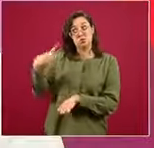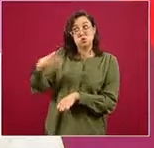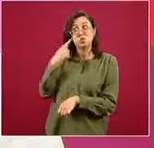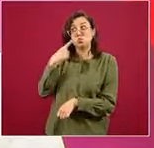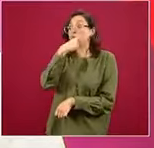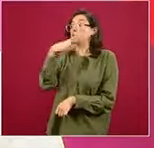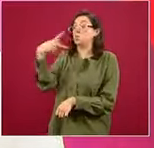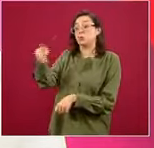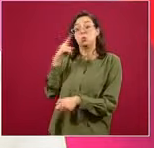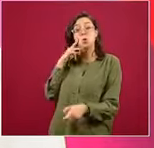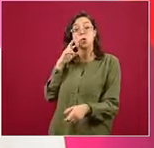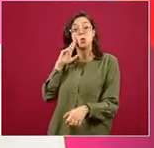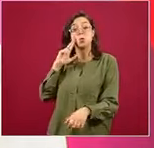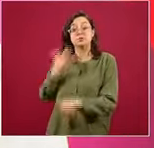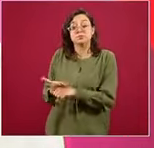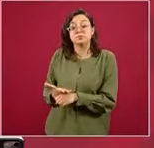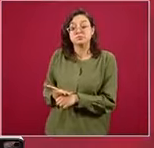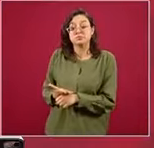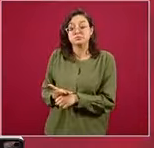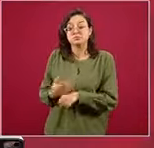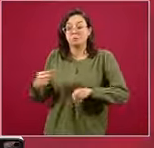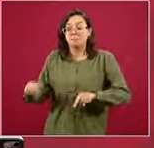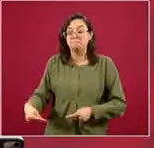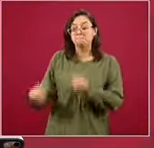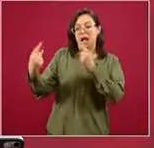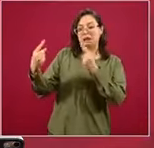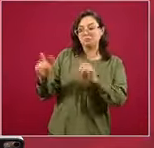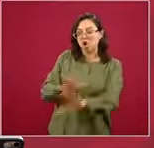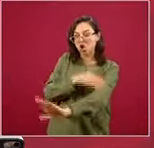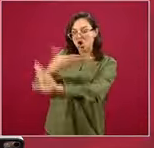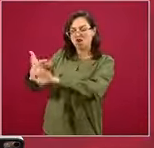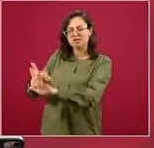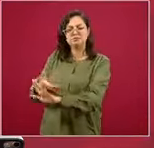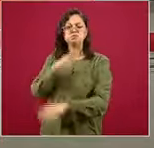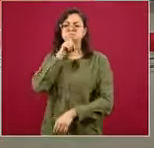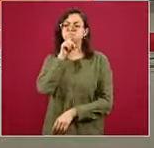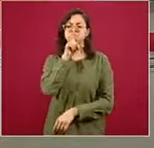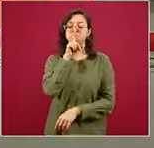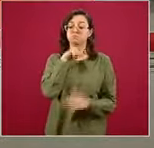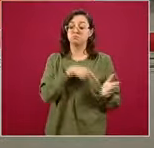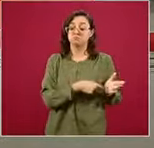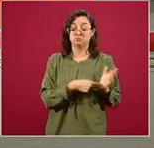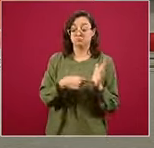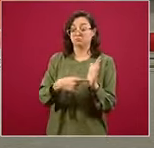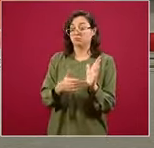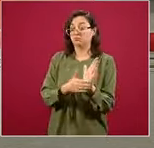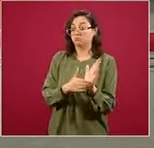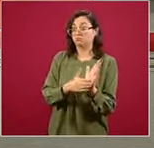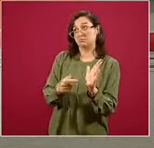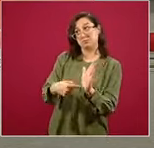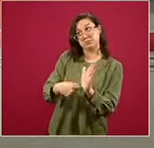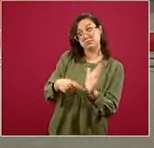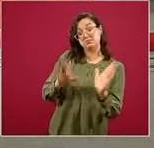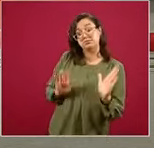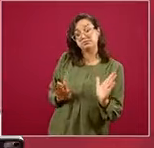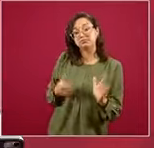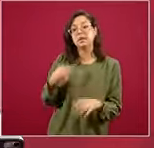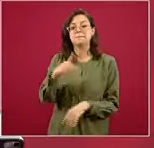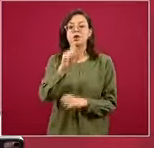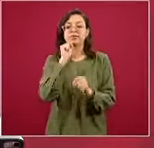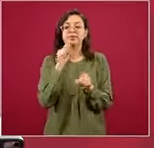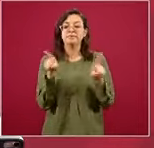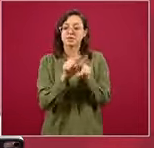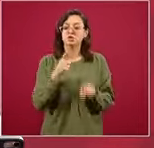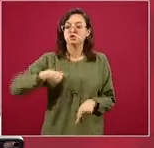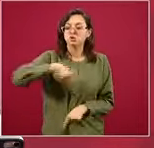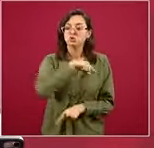tomando. Nosotros no nos vamos a contraponer contra ellos, pero no perdamos de vista, también lo hemos dicho